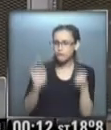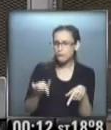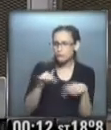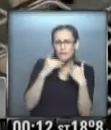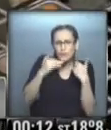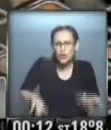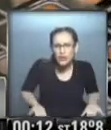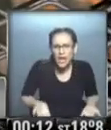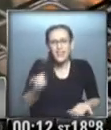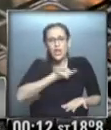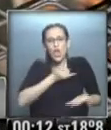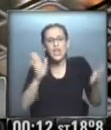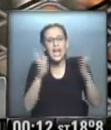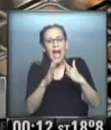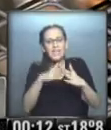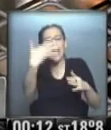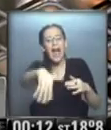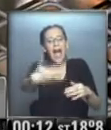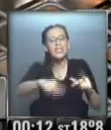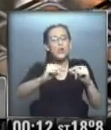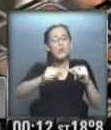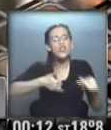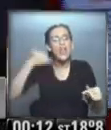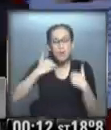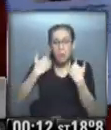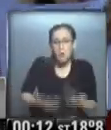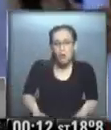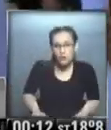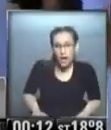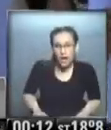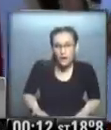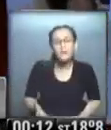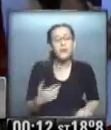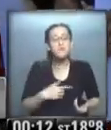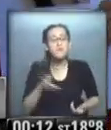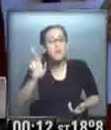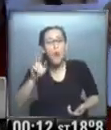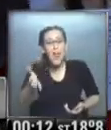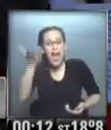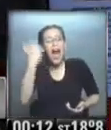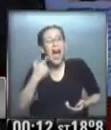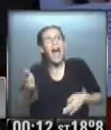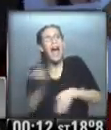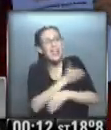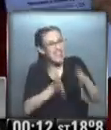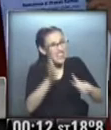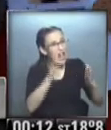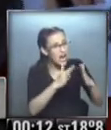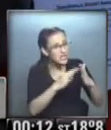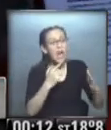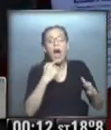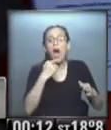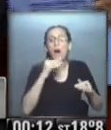la dirección ni el número de teléfono. Ella me dejó la dirección ni el número de teléfono, así que nosotros no sabemos si sacó de un diario, si sacó